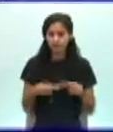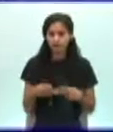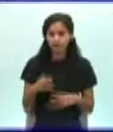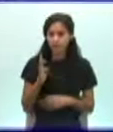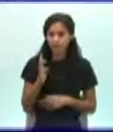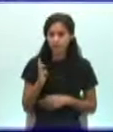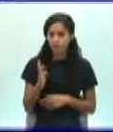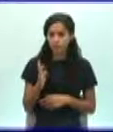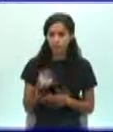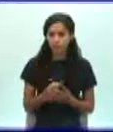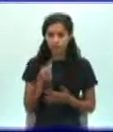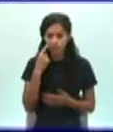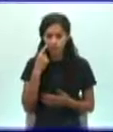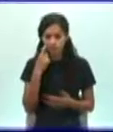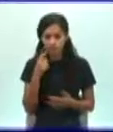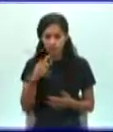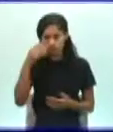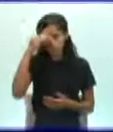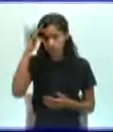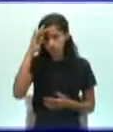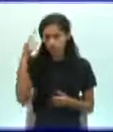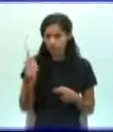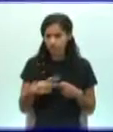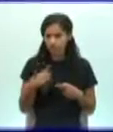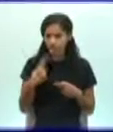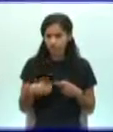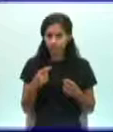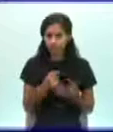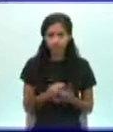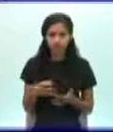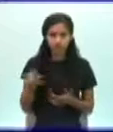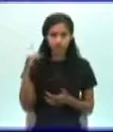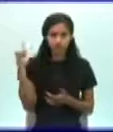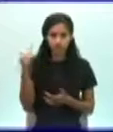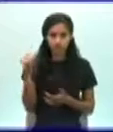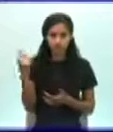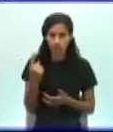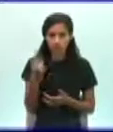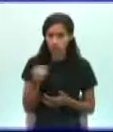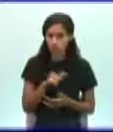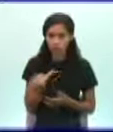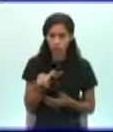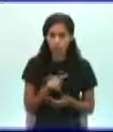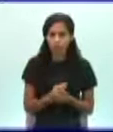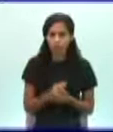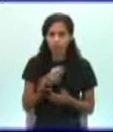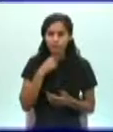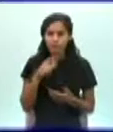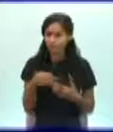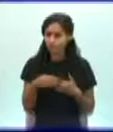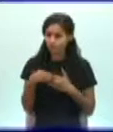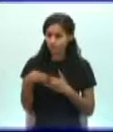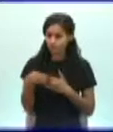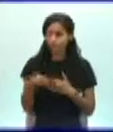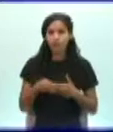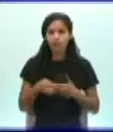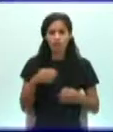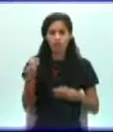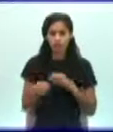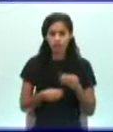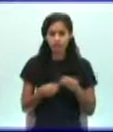y la autoridad de Cuba en los organismos regionales e internacionales. Lideró los movimientos revolucionarios